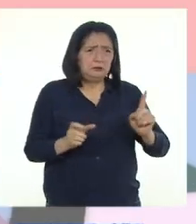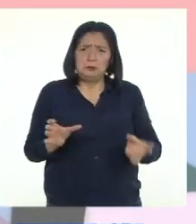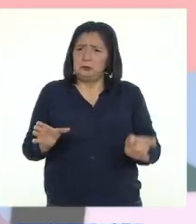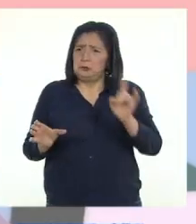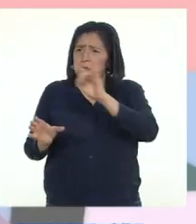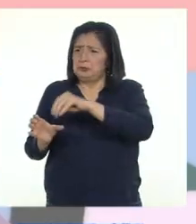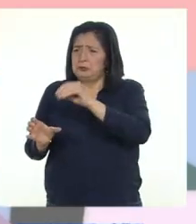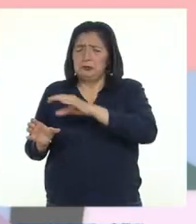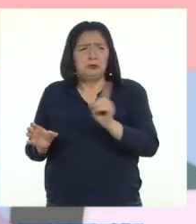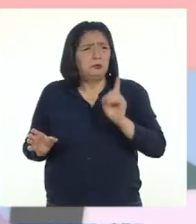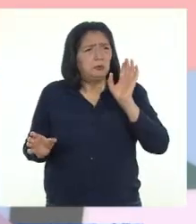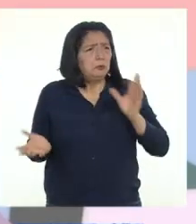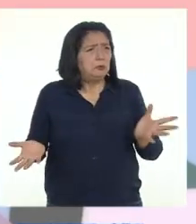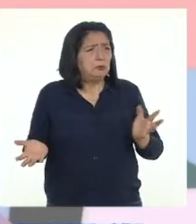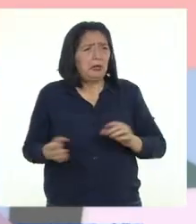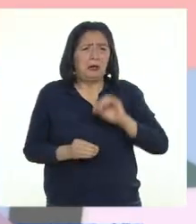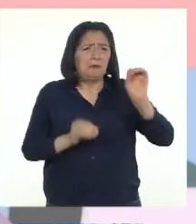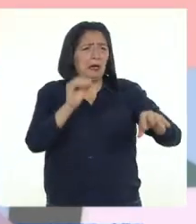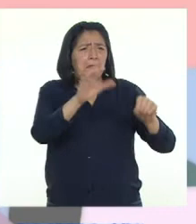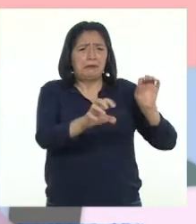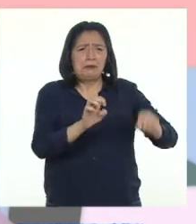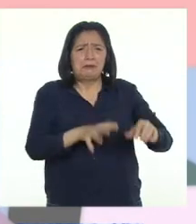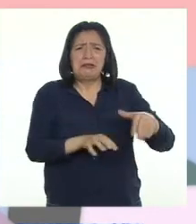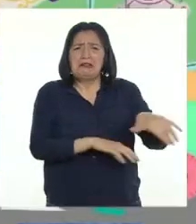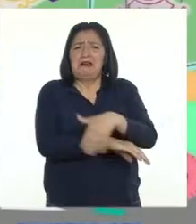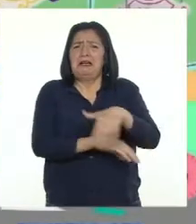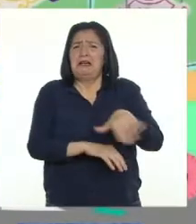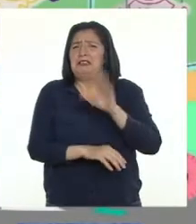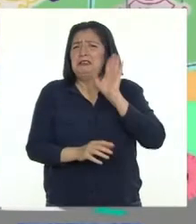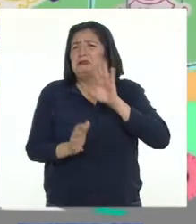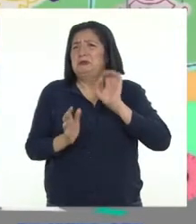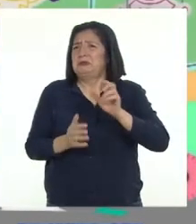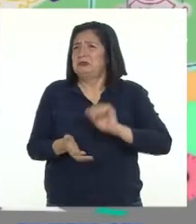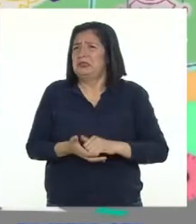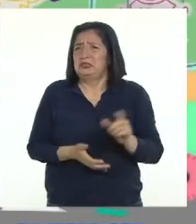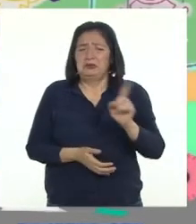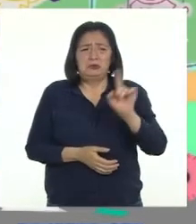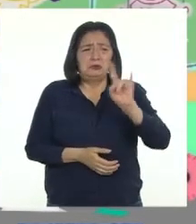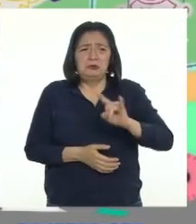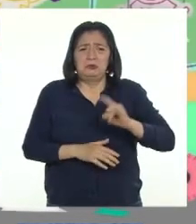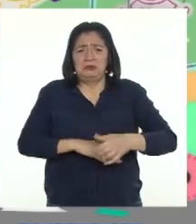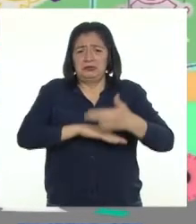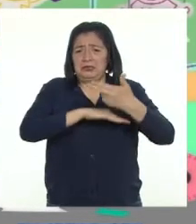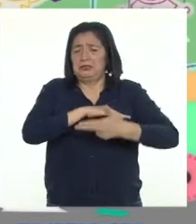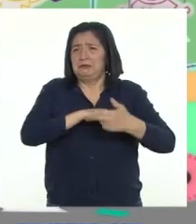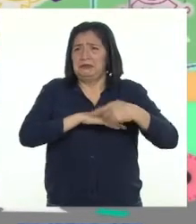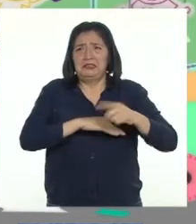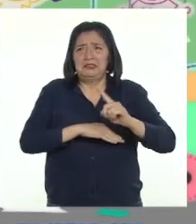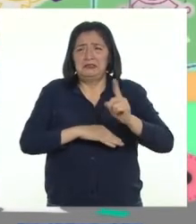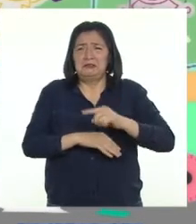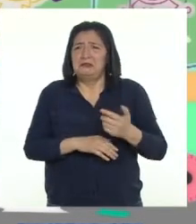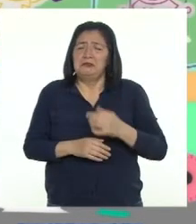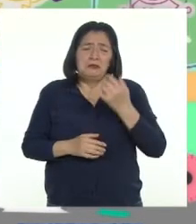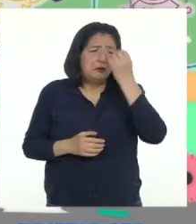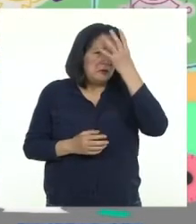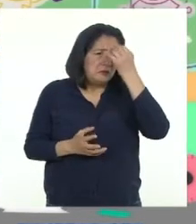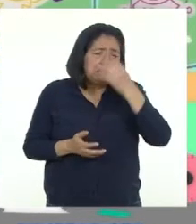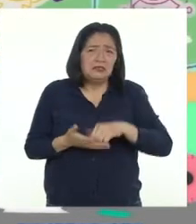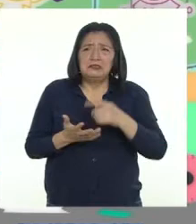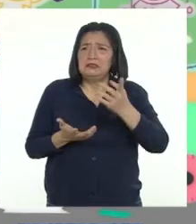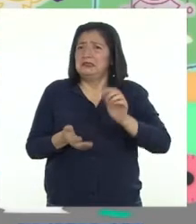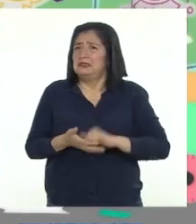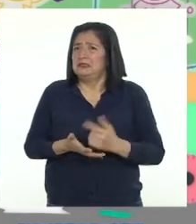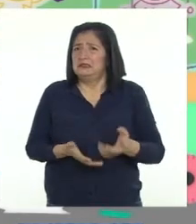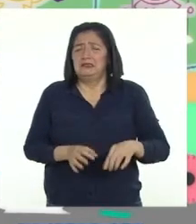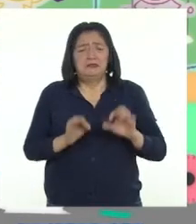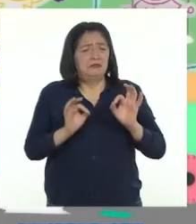usan y tiran basura dejando toda la calle sucia. Tampoco usan el paradero, no siguen la señal y es muy